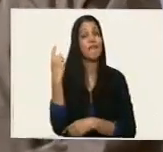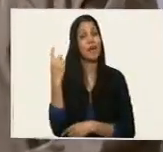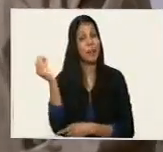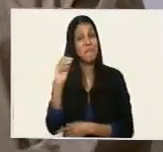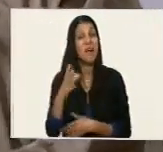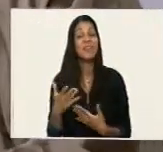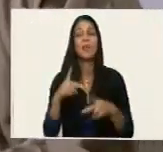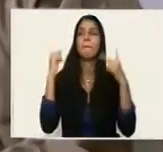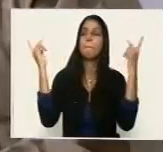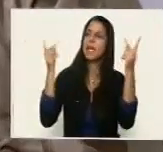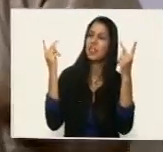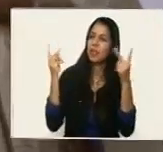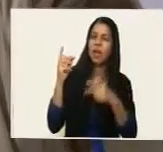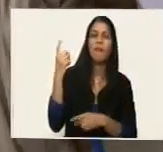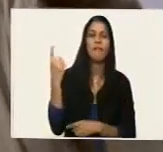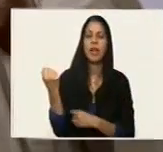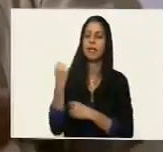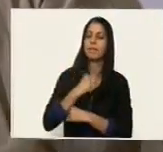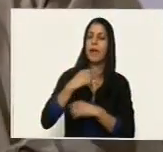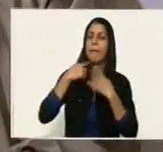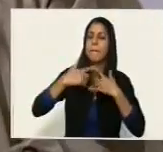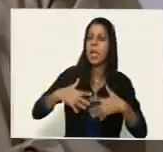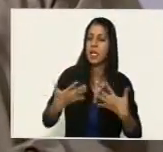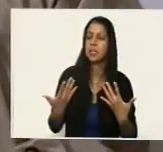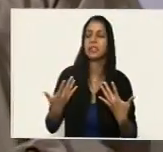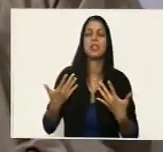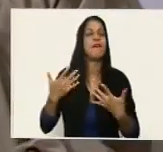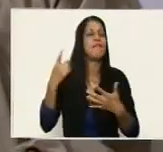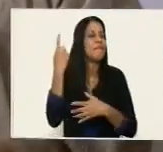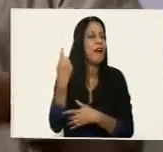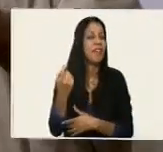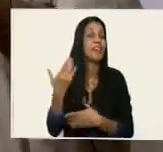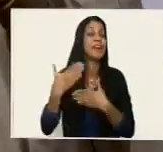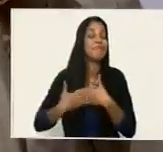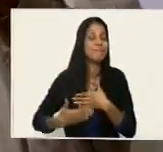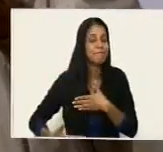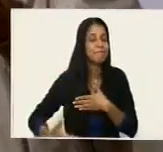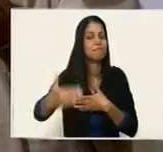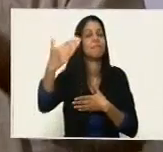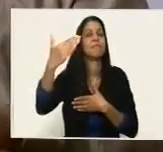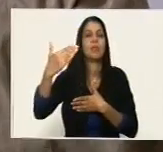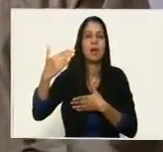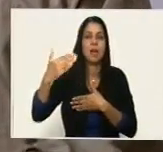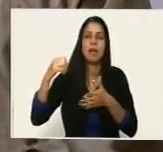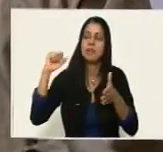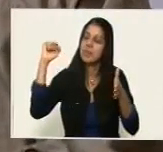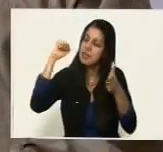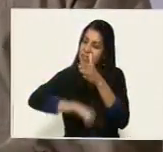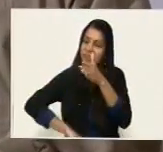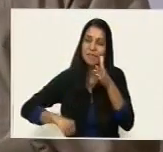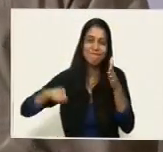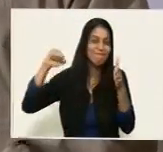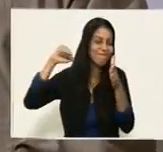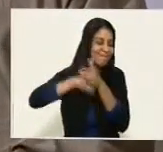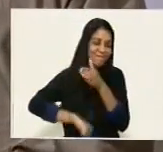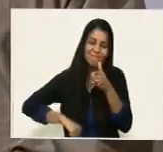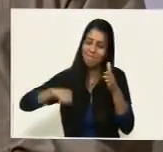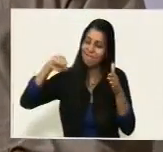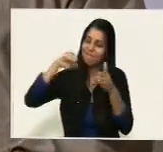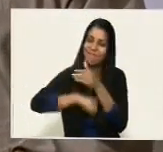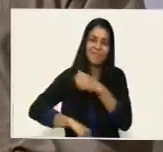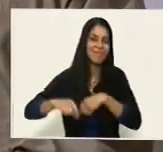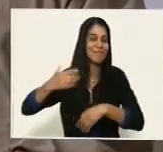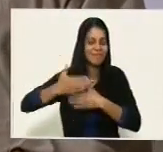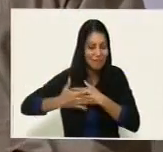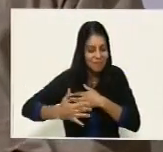muchas victorias, muchas derrotas, muchas batallas. Es una lucha larga. Por eso no